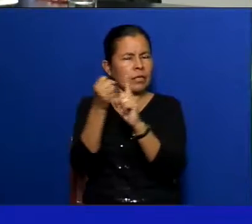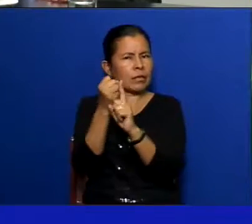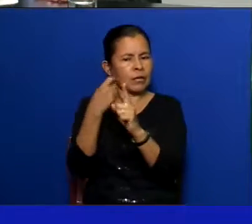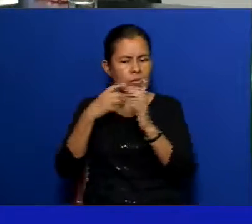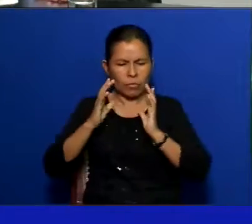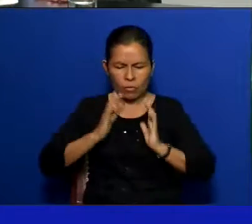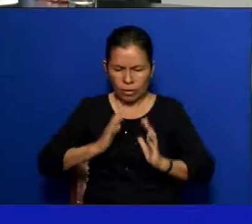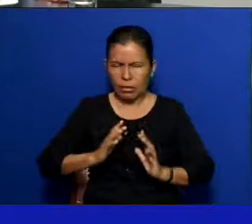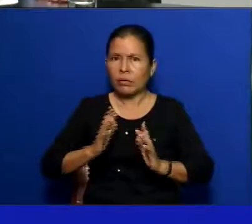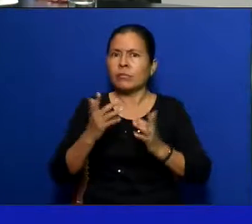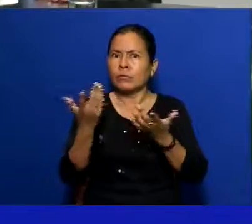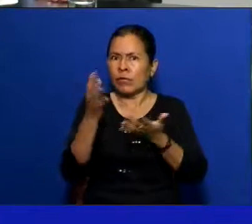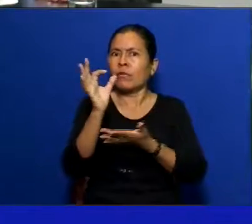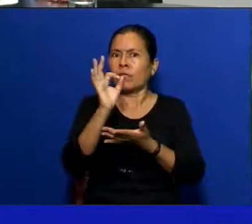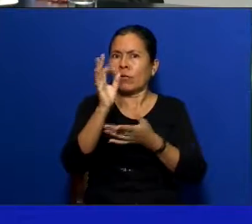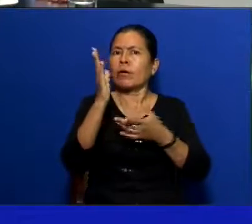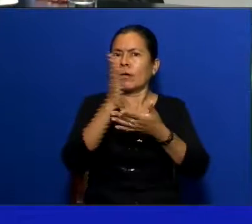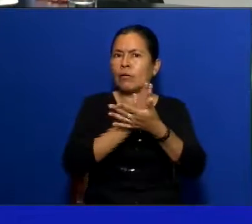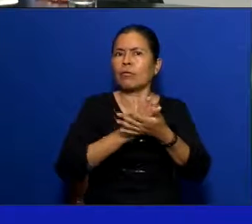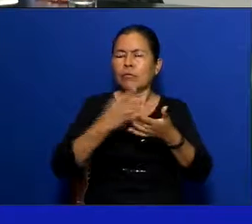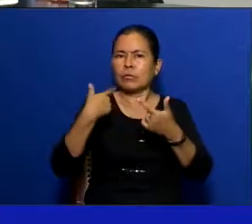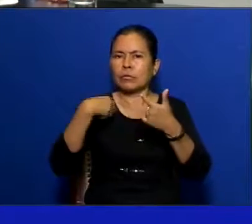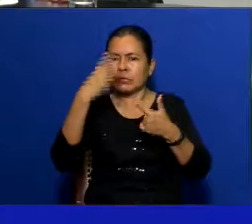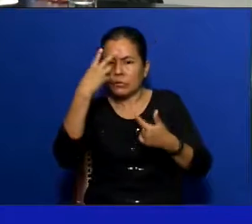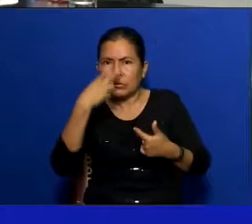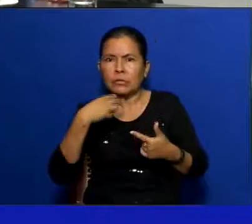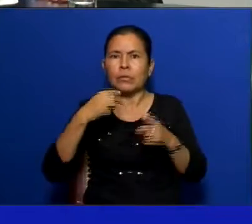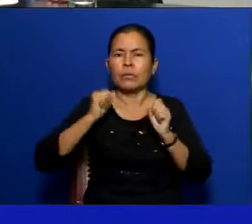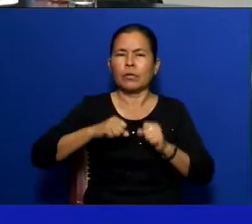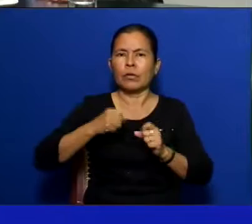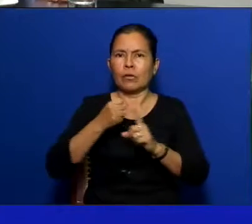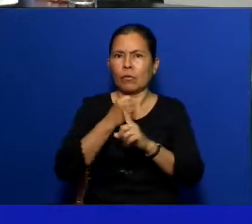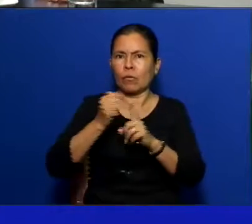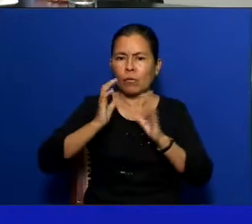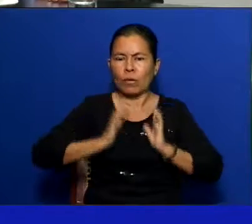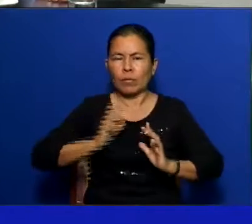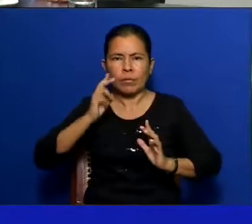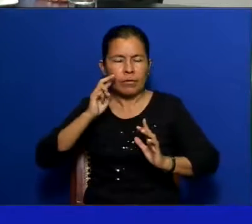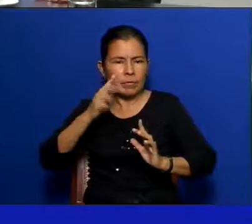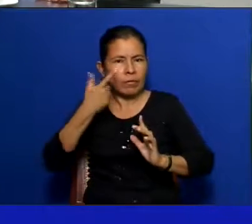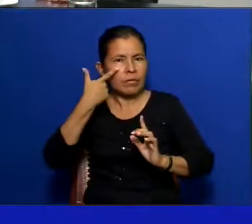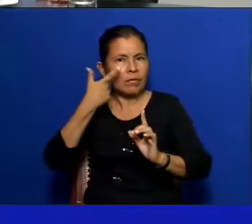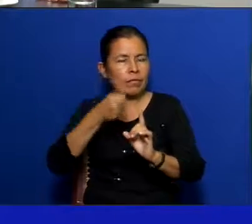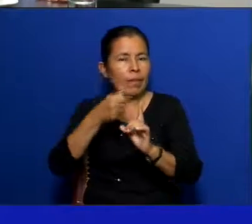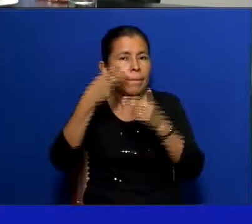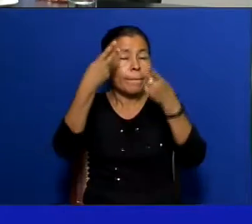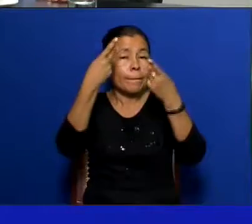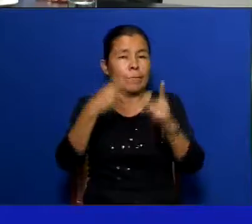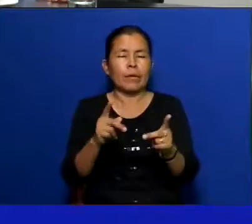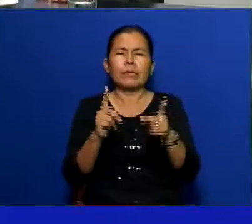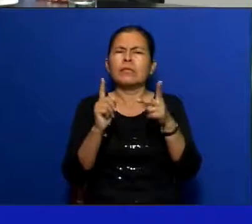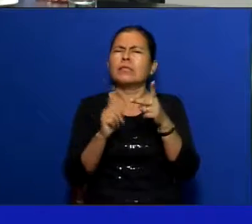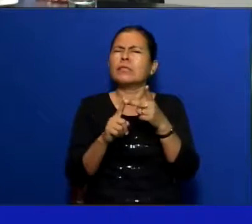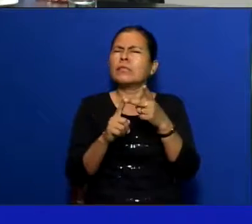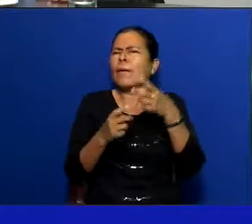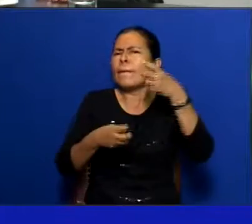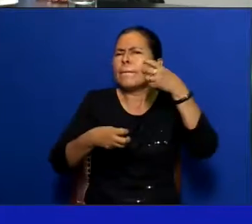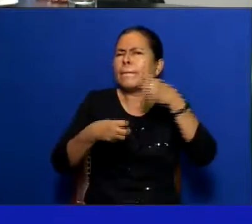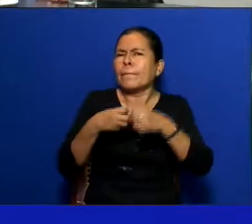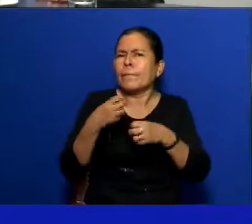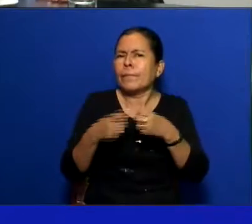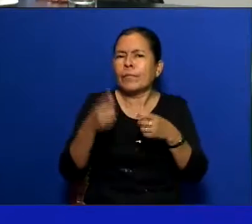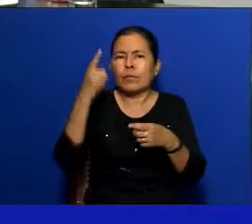alteraciones anatómicas en algún caso, se van a producir lesiones físicas en muchos casos, pero sobre todo se va a producir un